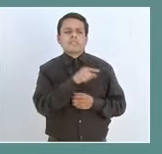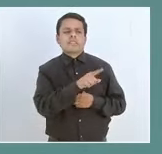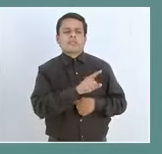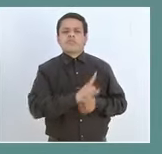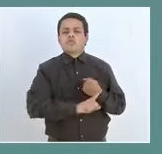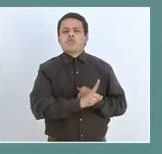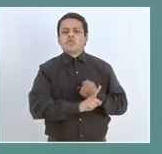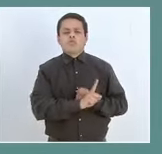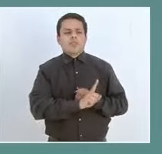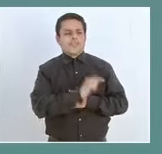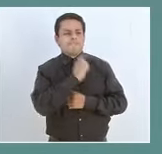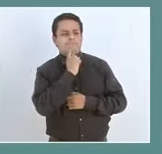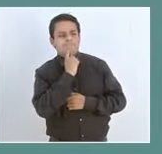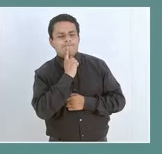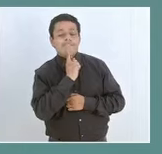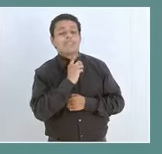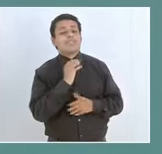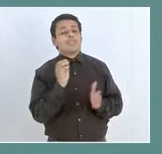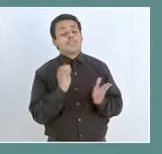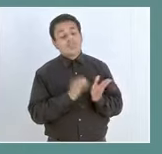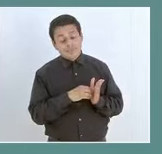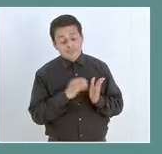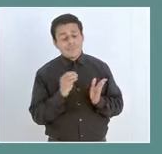que todavía